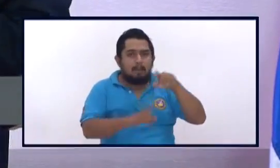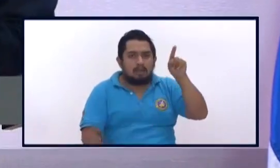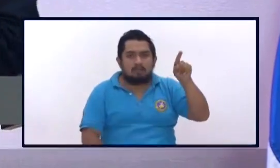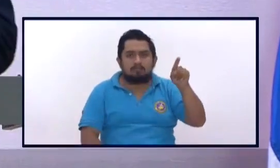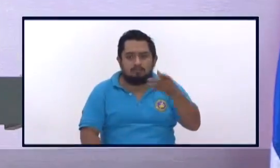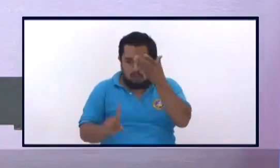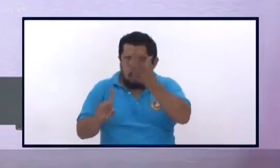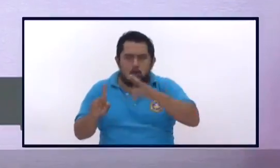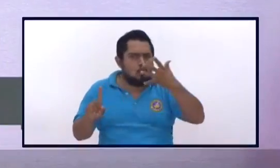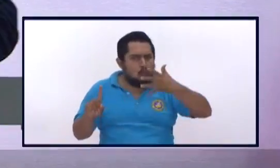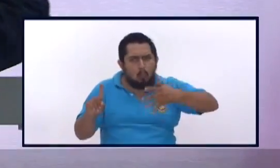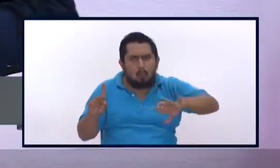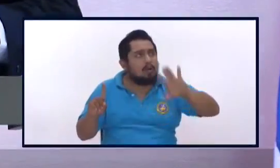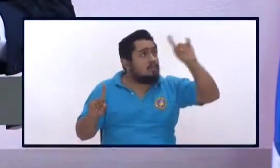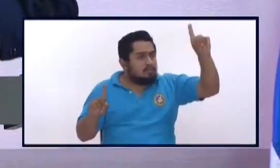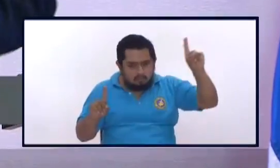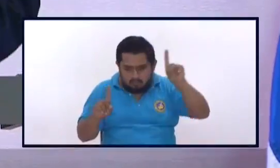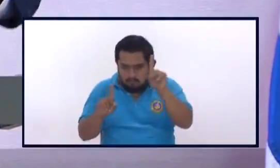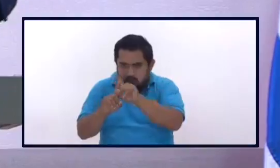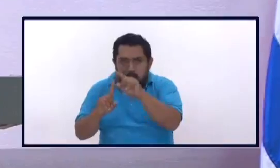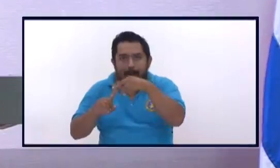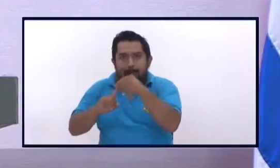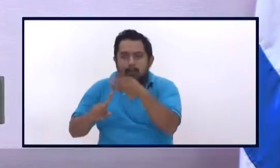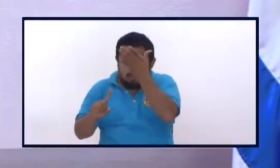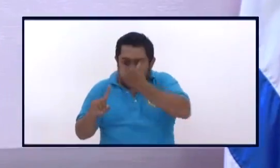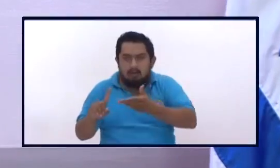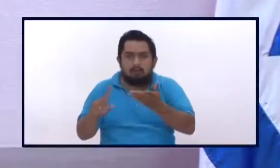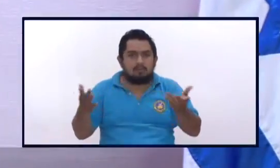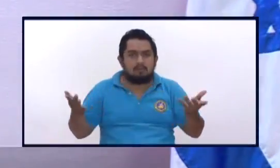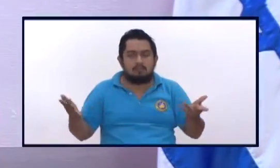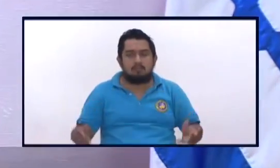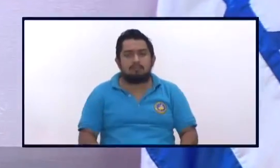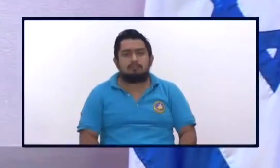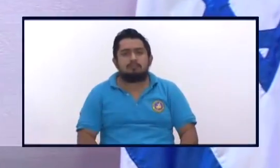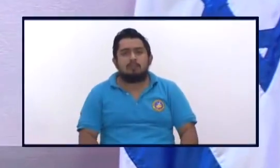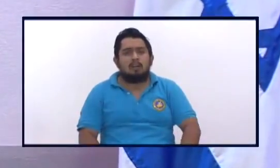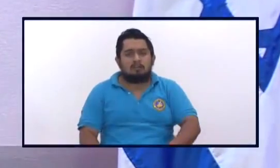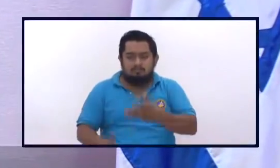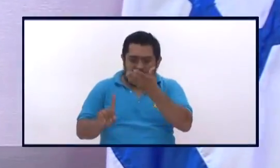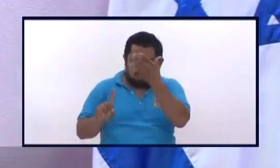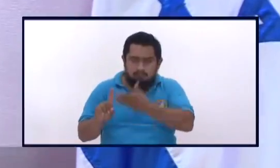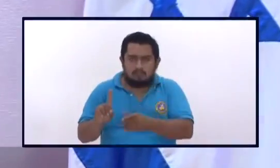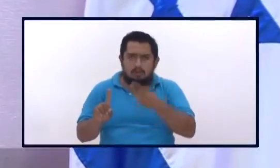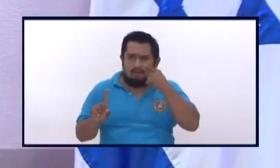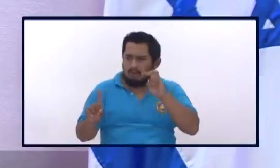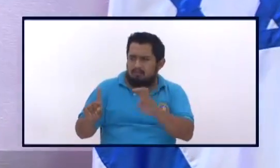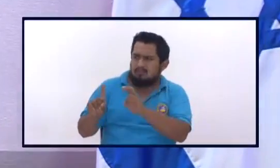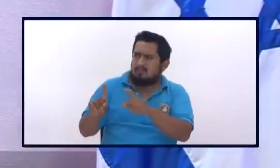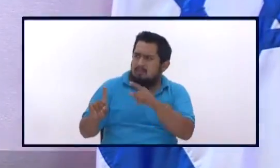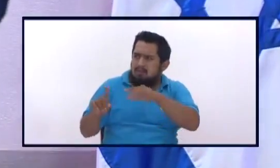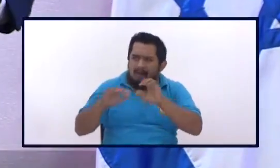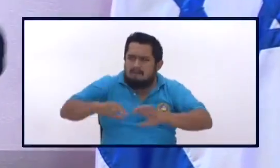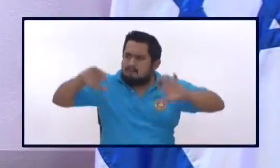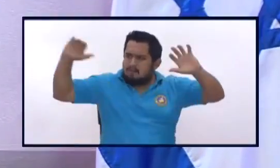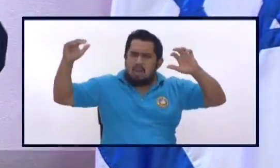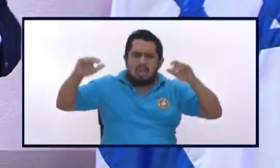era un hombre sobre el cual tenía la presencia de dios como en muchos de nuestros casos era un hombre que no llamaba la atención por sus bíceps